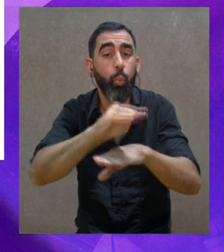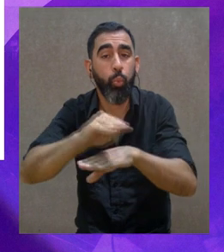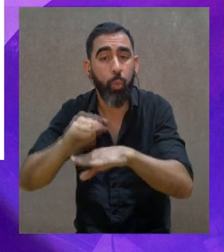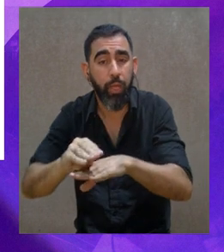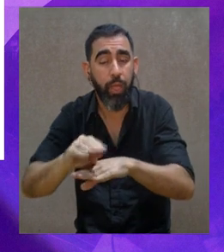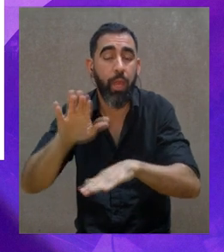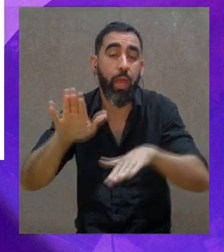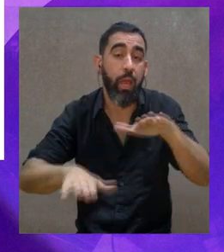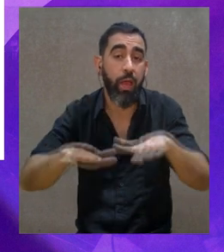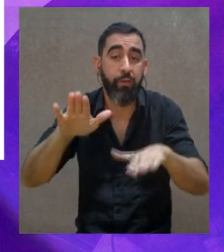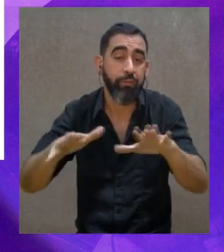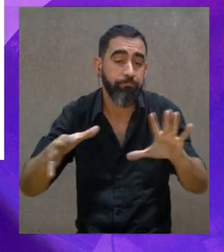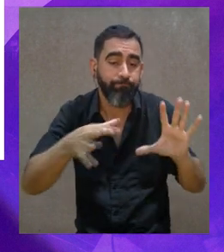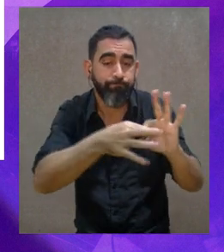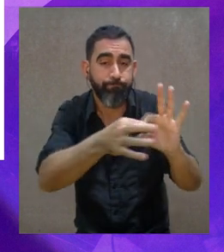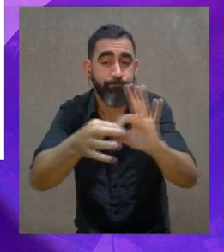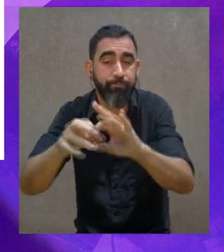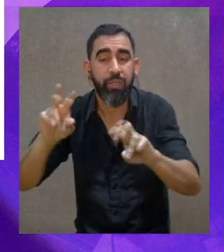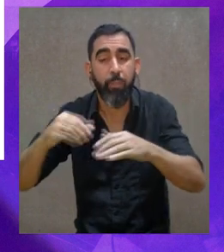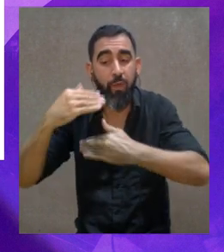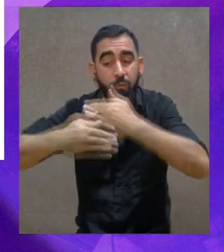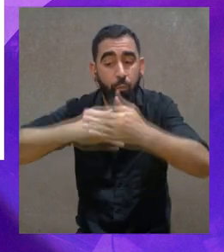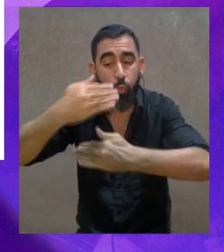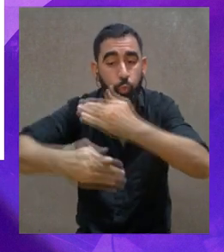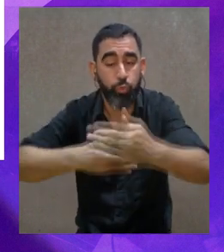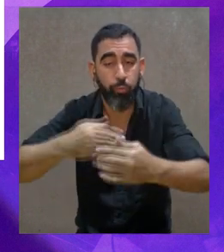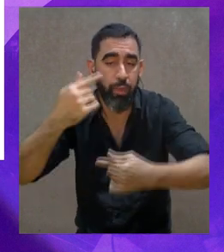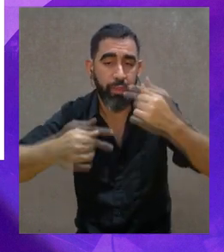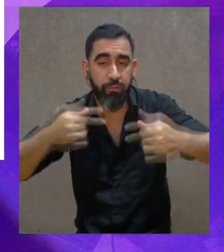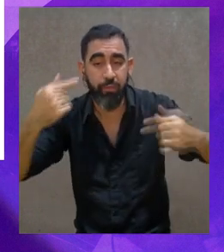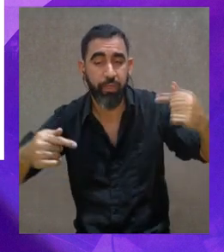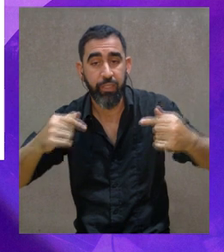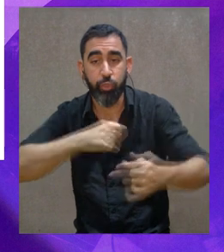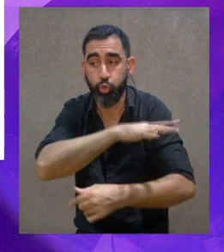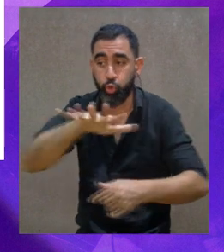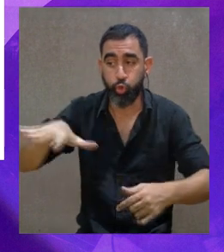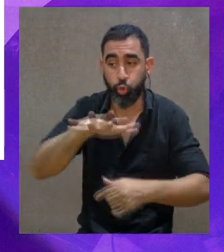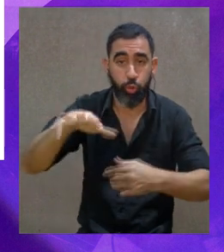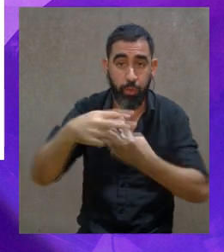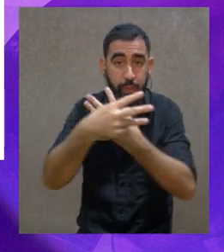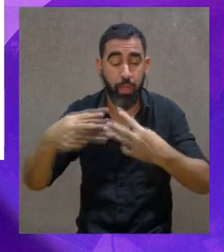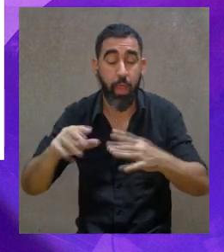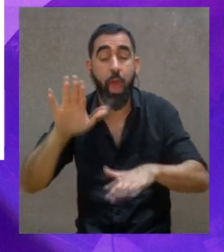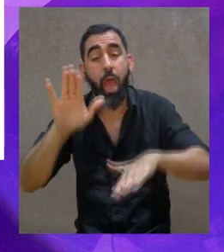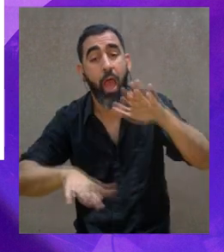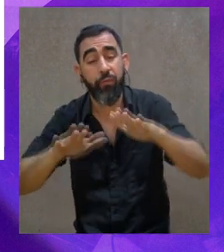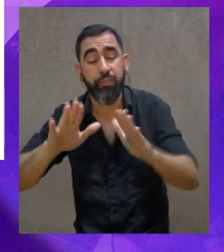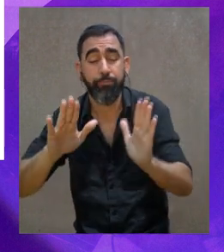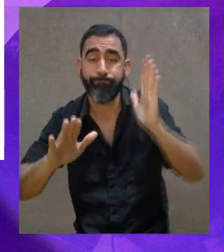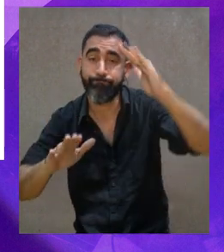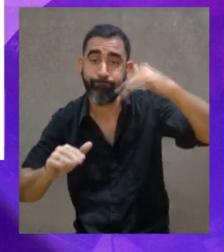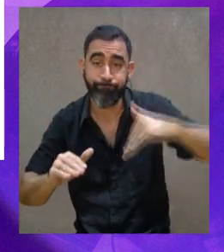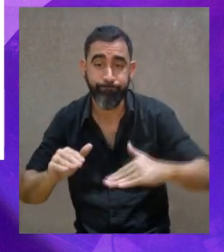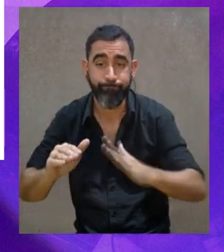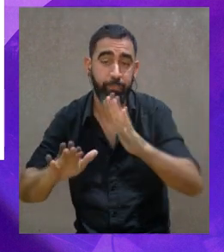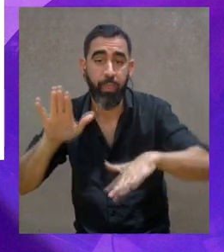profundizar mucho en lo que es el dar un mayor lugar a la música, a la educación musical desde la primera infancia y otorgarle